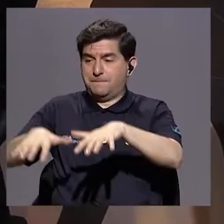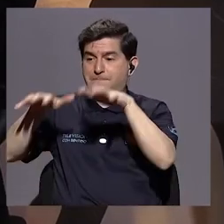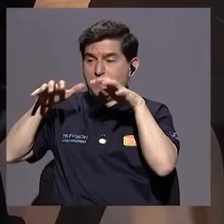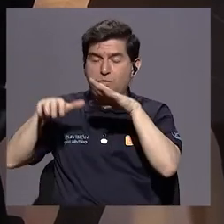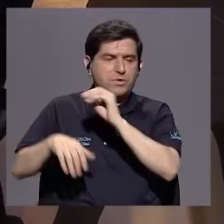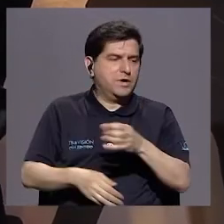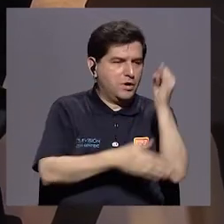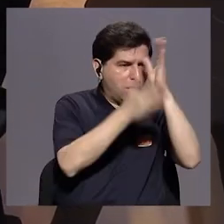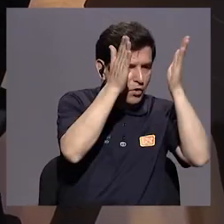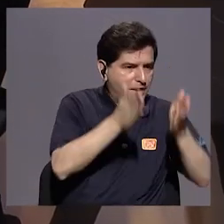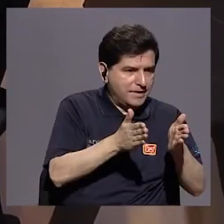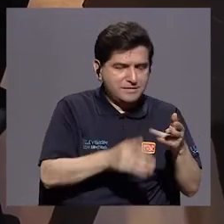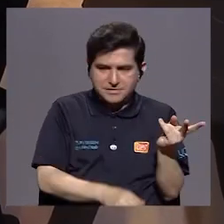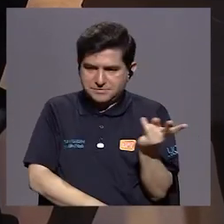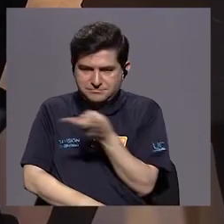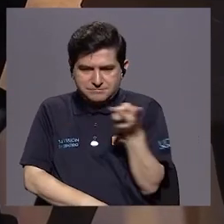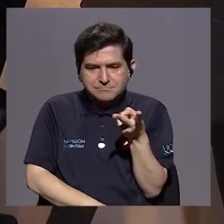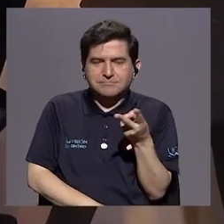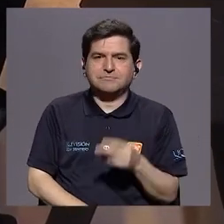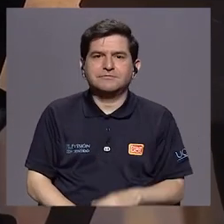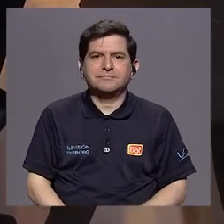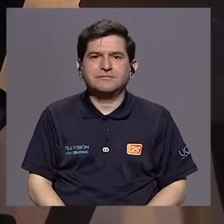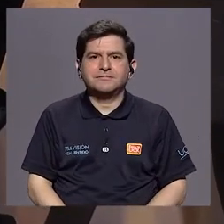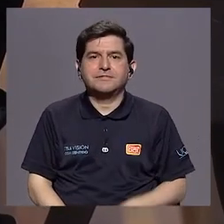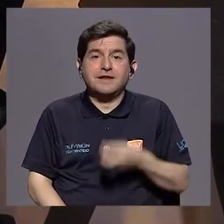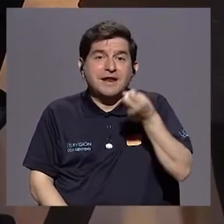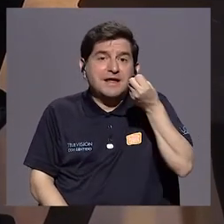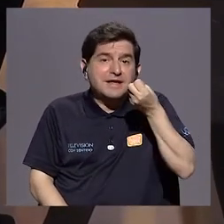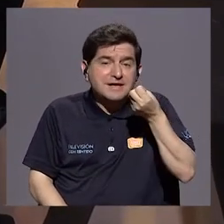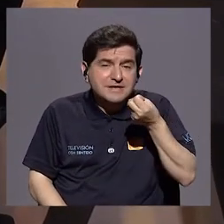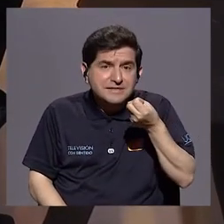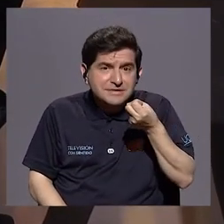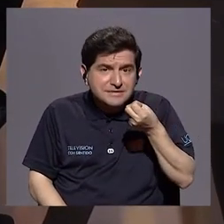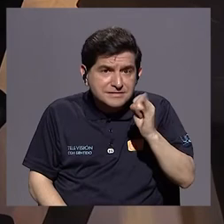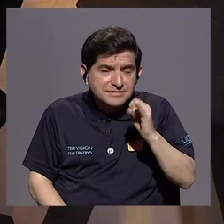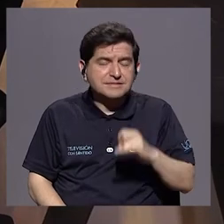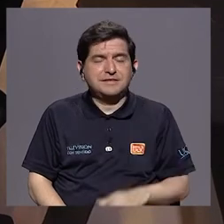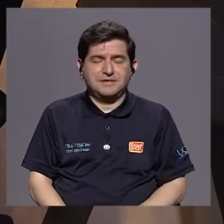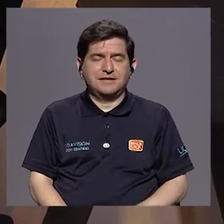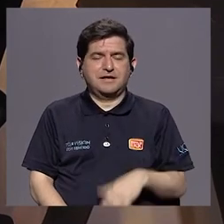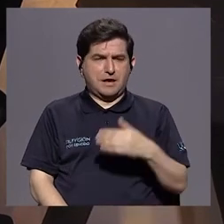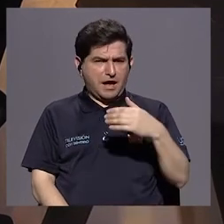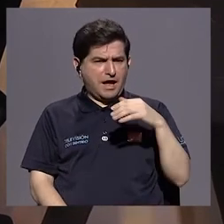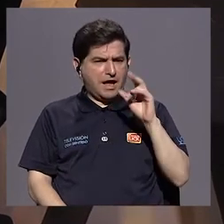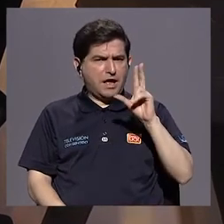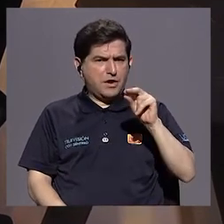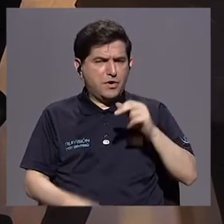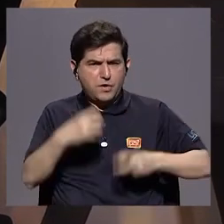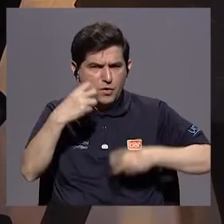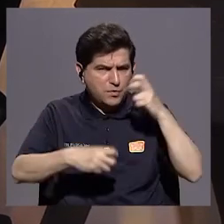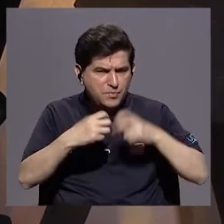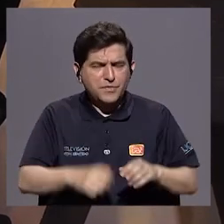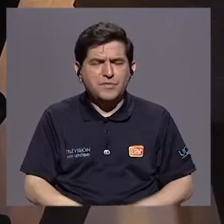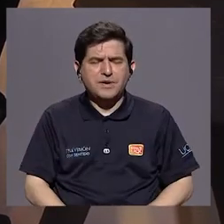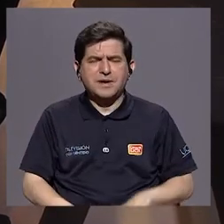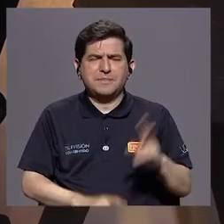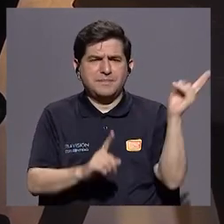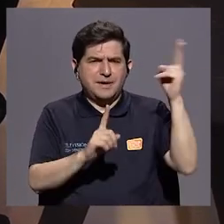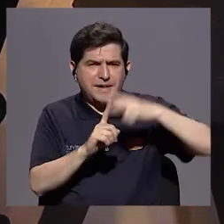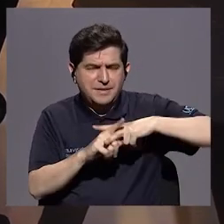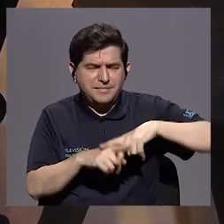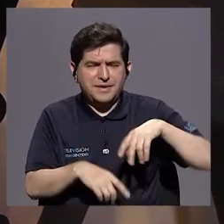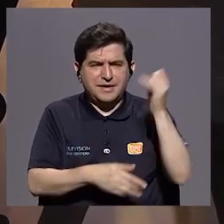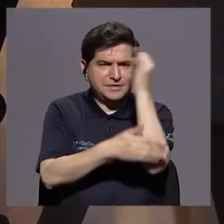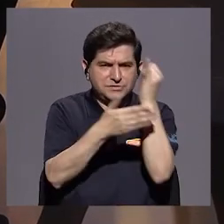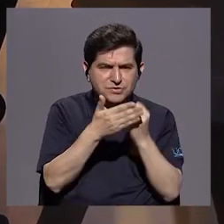de ver cómo y sin tener que comprometer la obra artística o la práctica